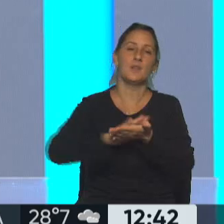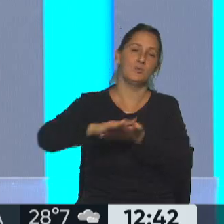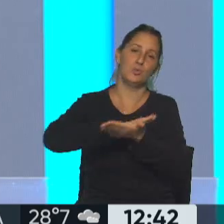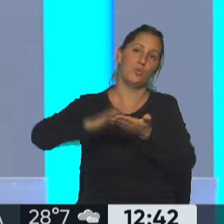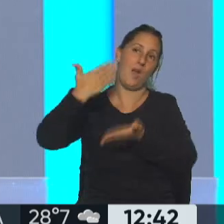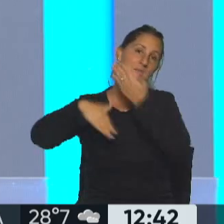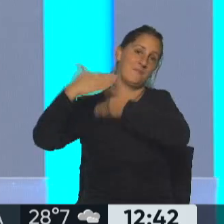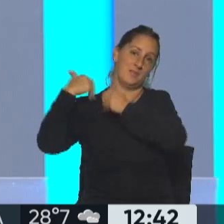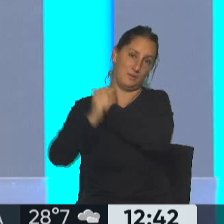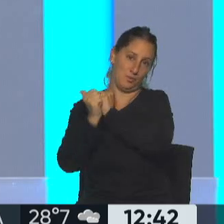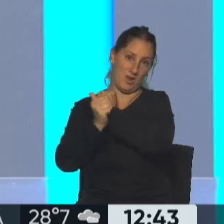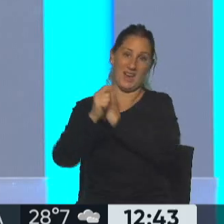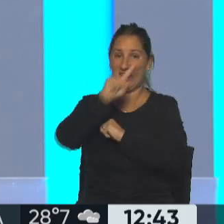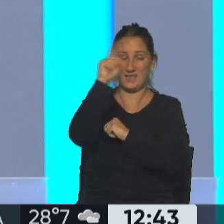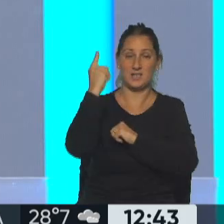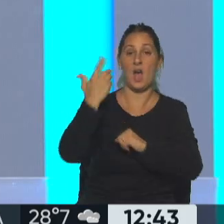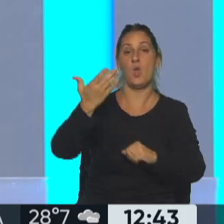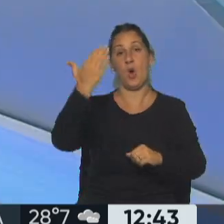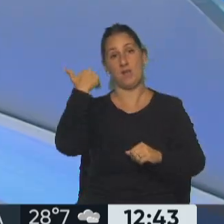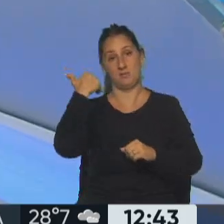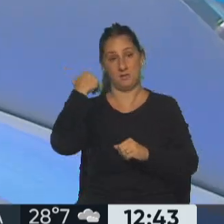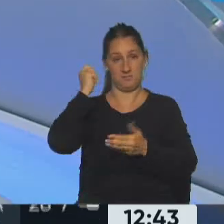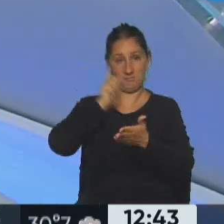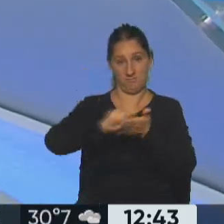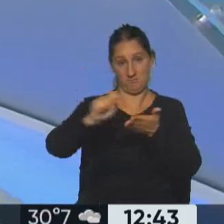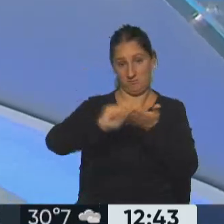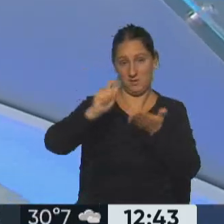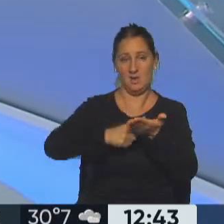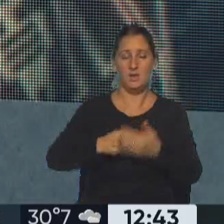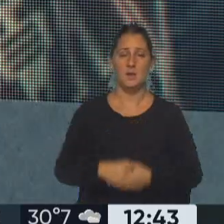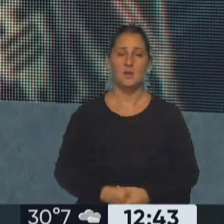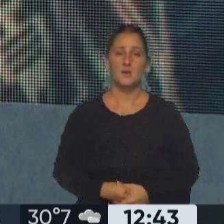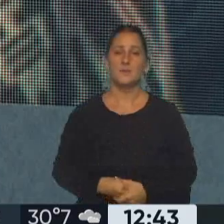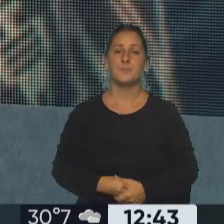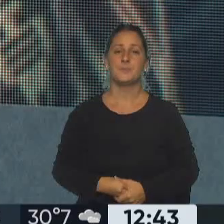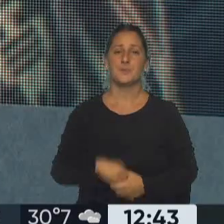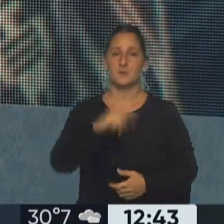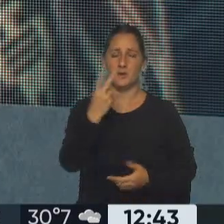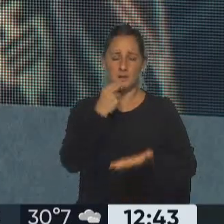de vida que el mismo estado argentino ha dictado Gracias Sandra Gracias Sandra Ceballos En esta segunda edición de noticias